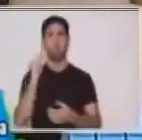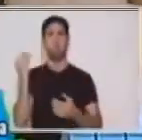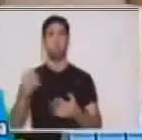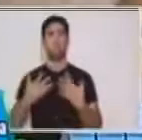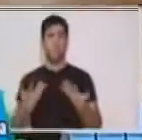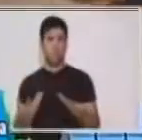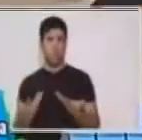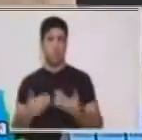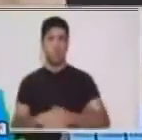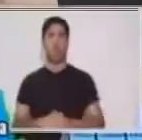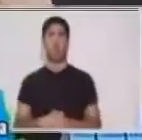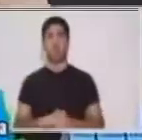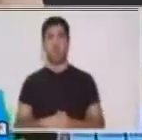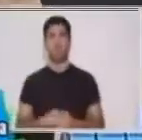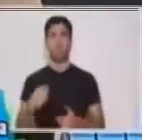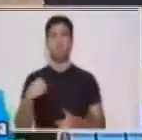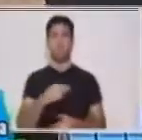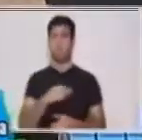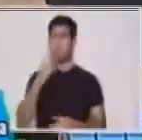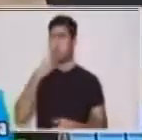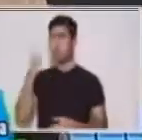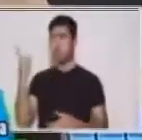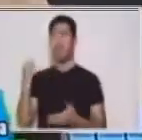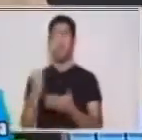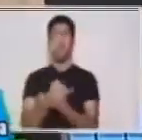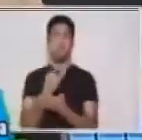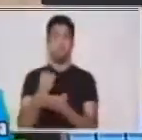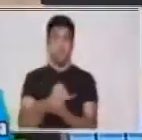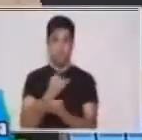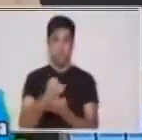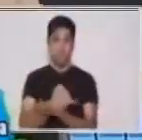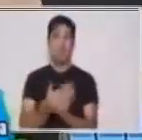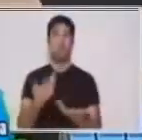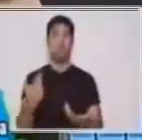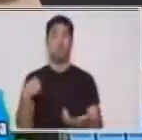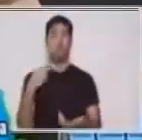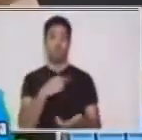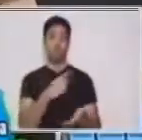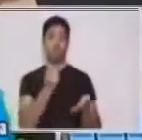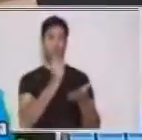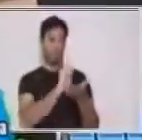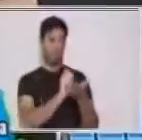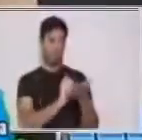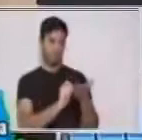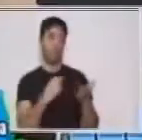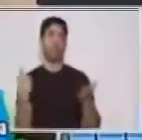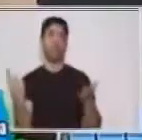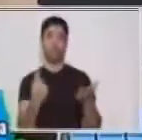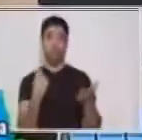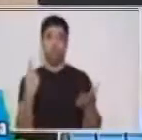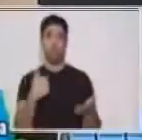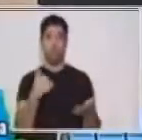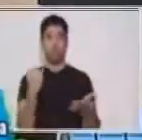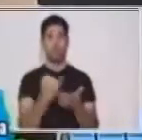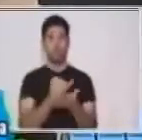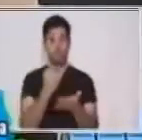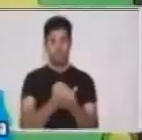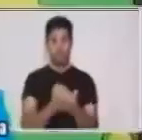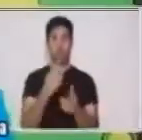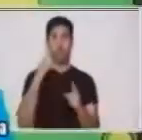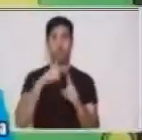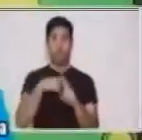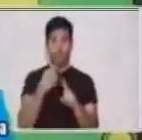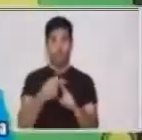Bueno, como estamos investigando, vamos a escribir lo que hemos investigado. Y cuando escribimos,